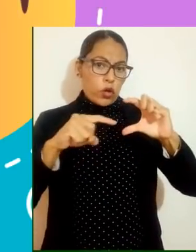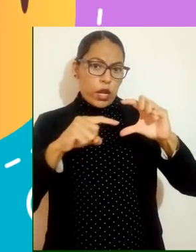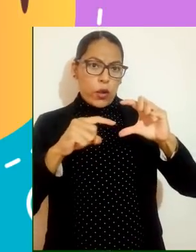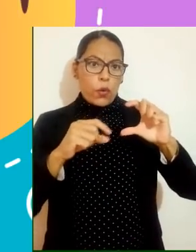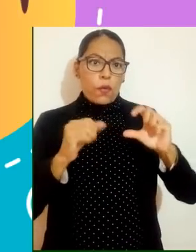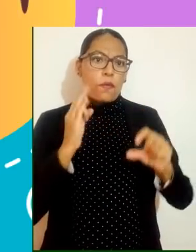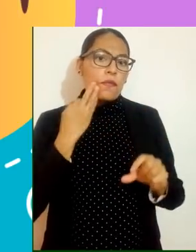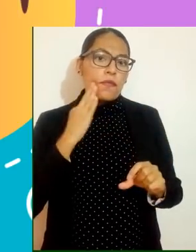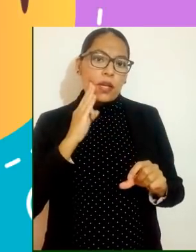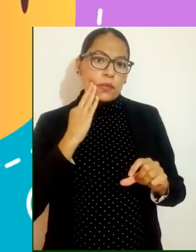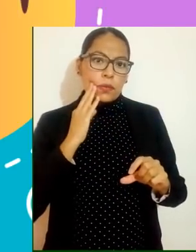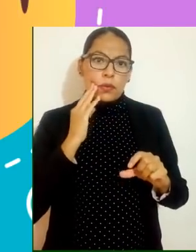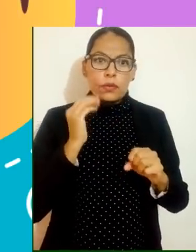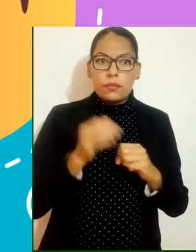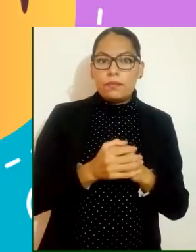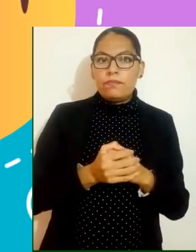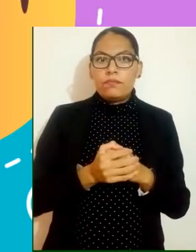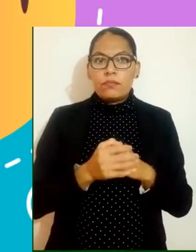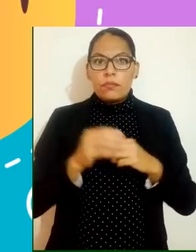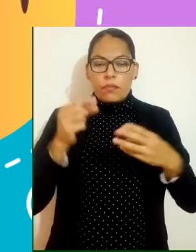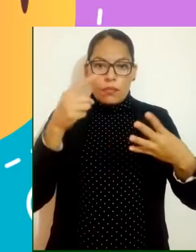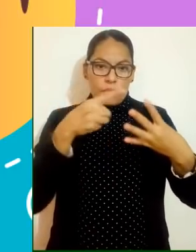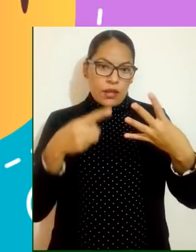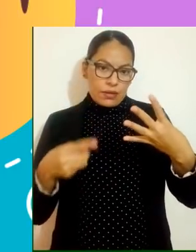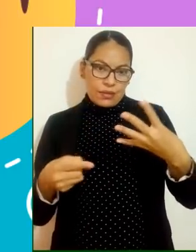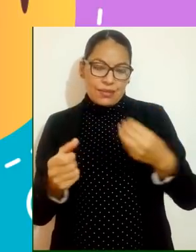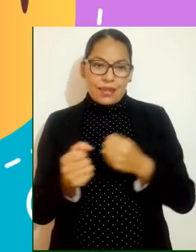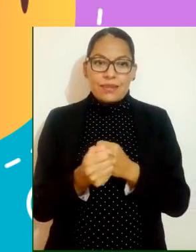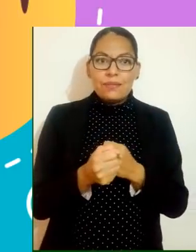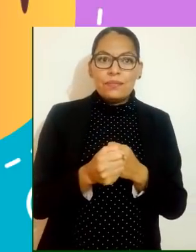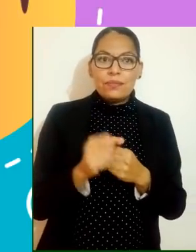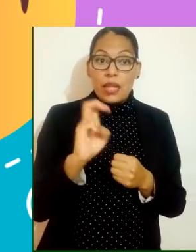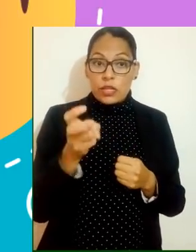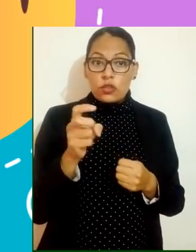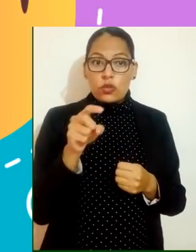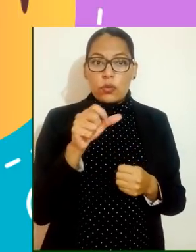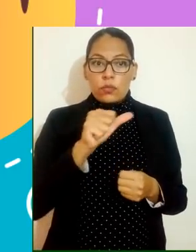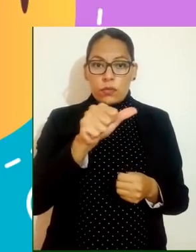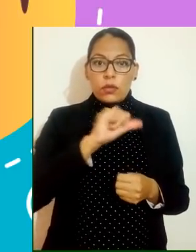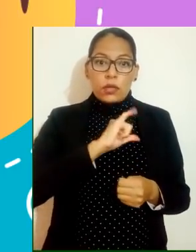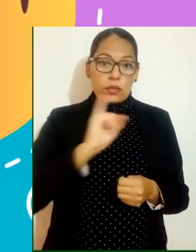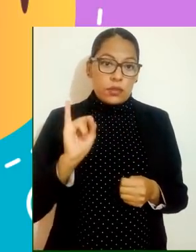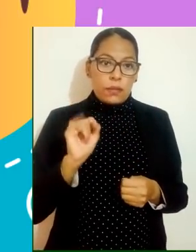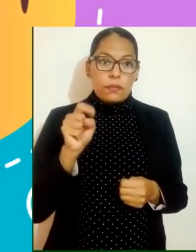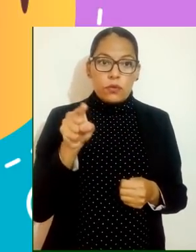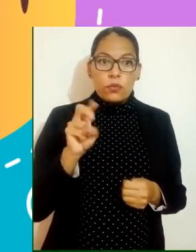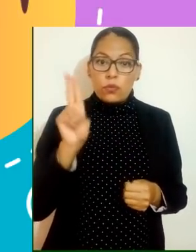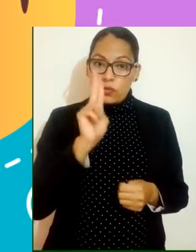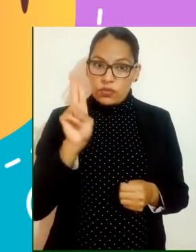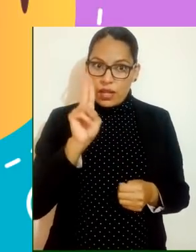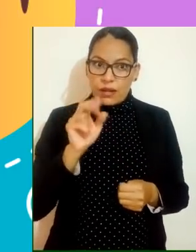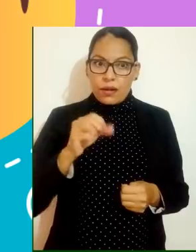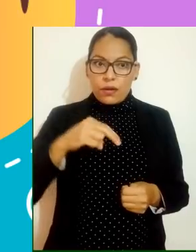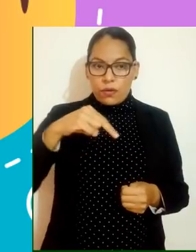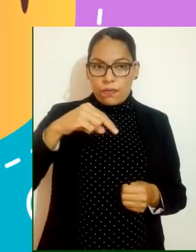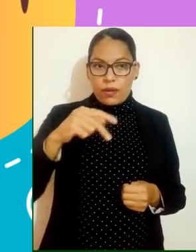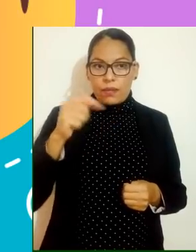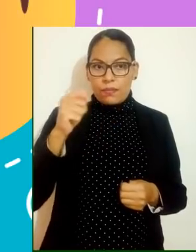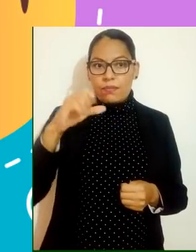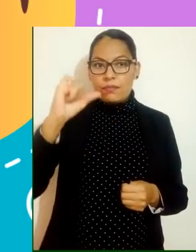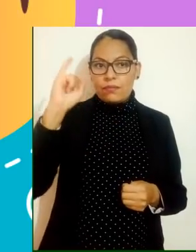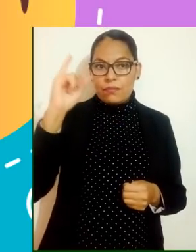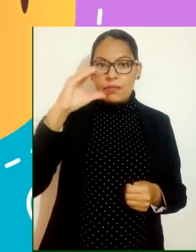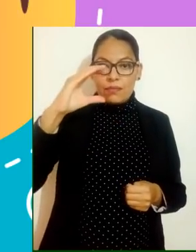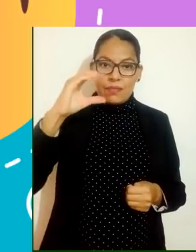refería es que enseñemos a utilizar estas tecnologías como cualquier persona. O